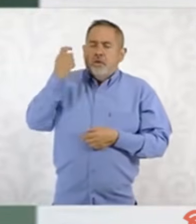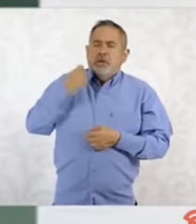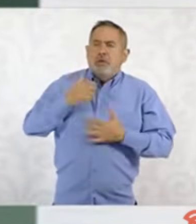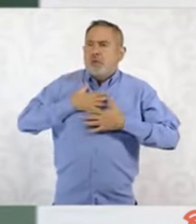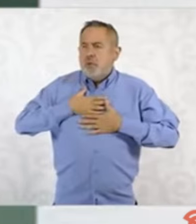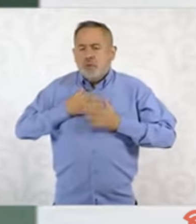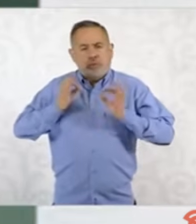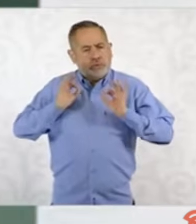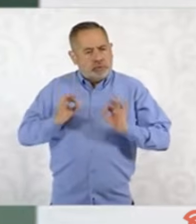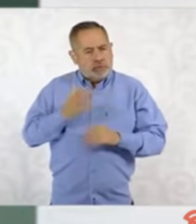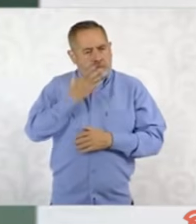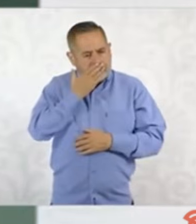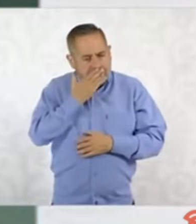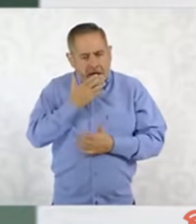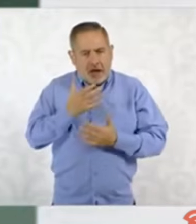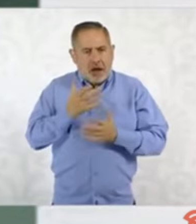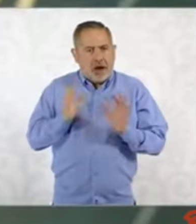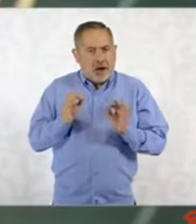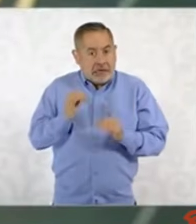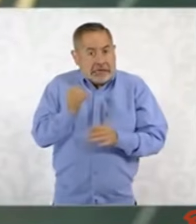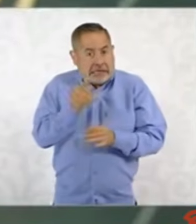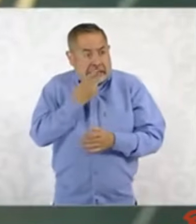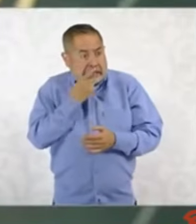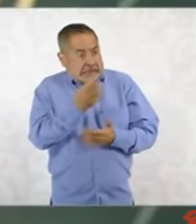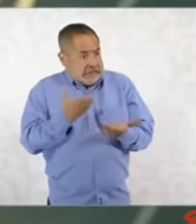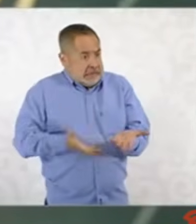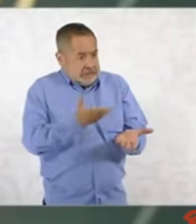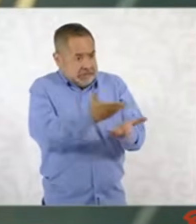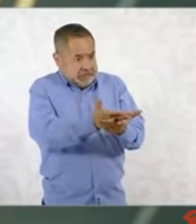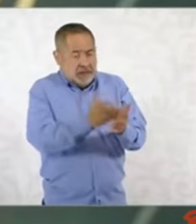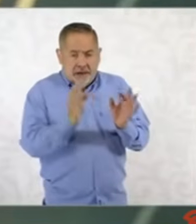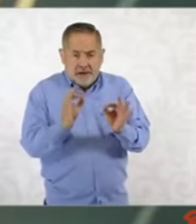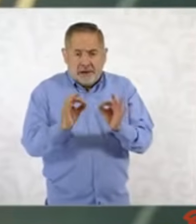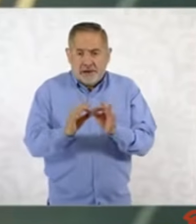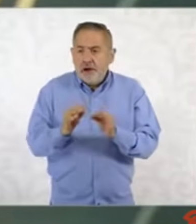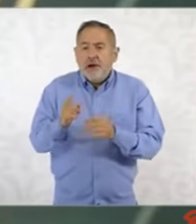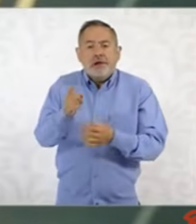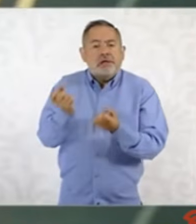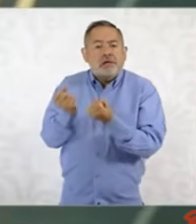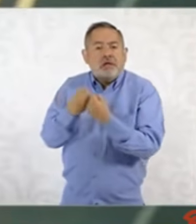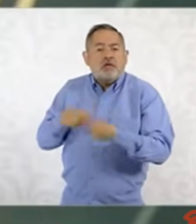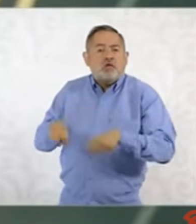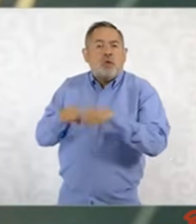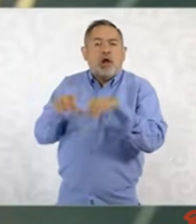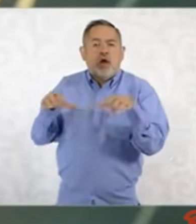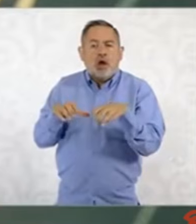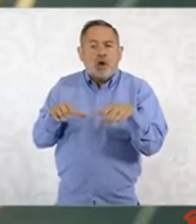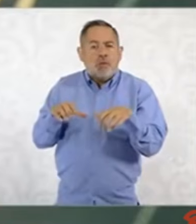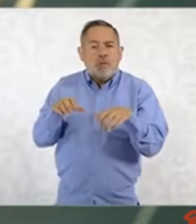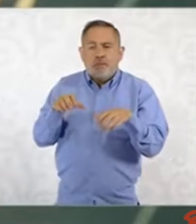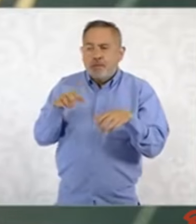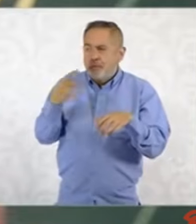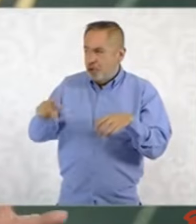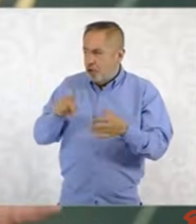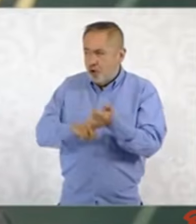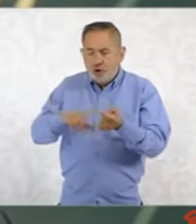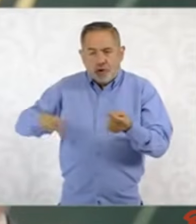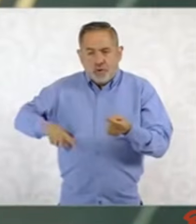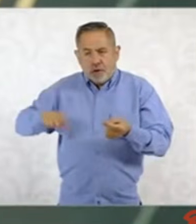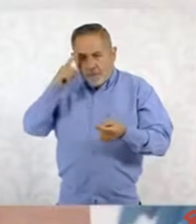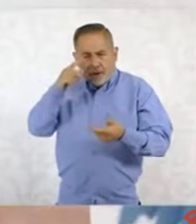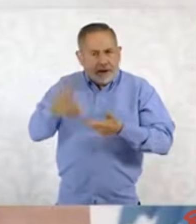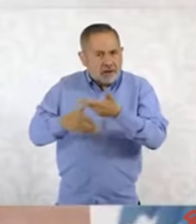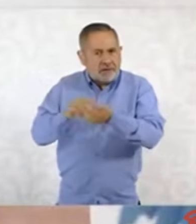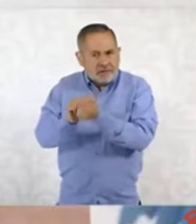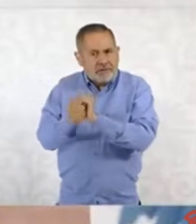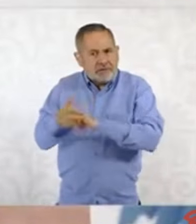es lo que se les puso en la mesa de hacer una aseguradora pública para fortalecer la vertiente pública y